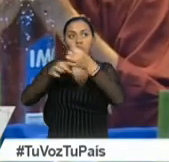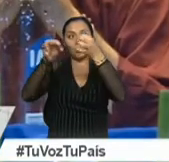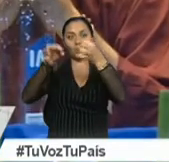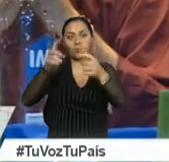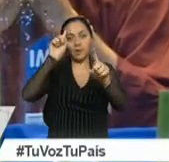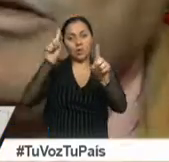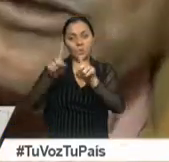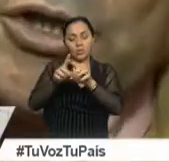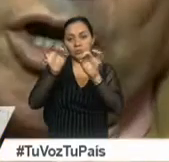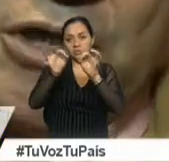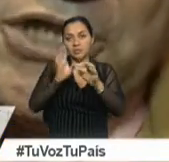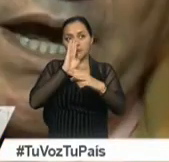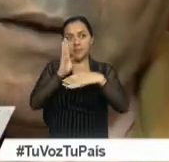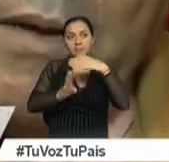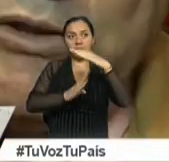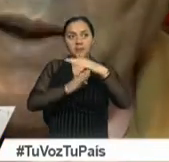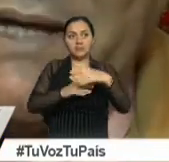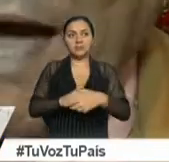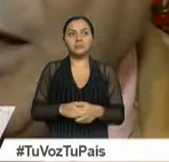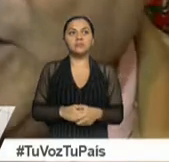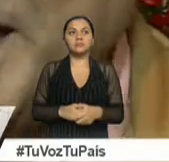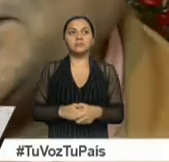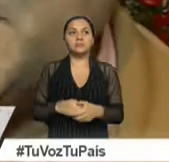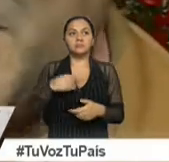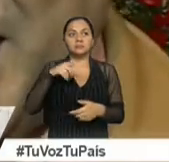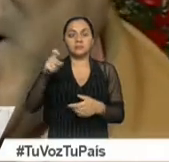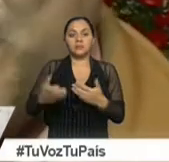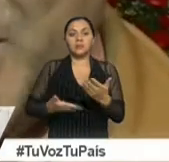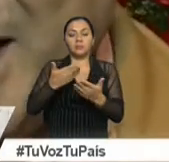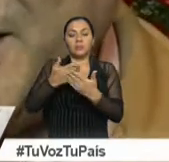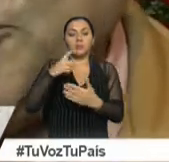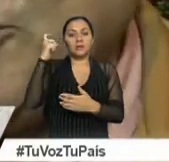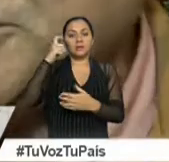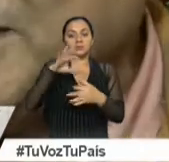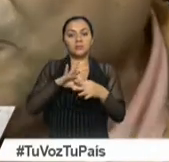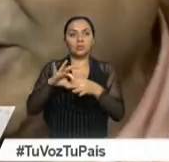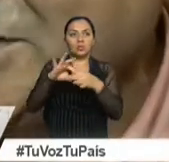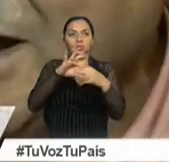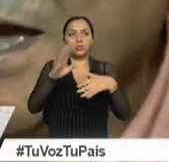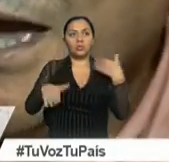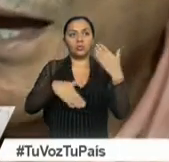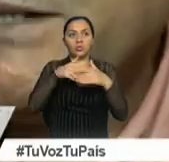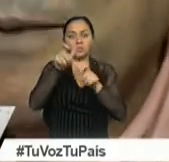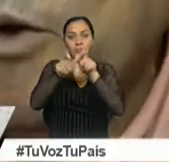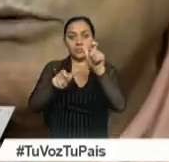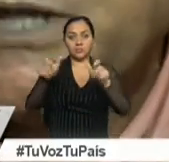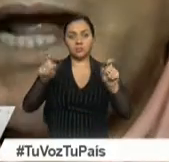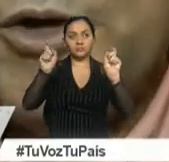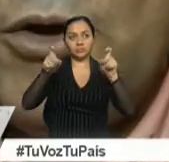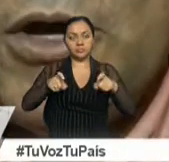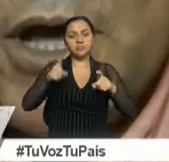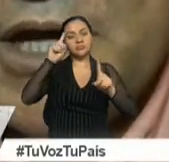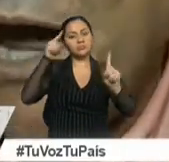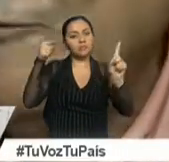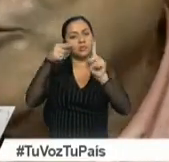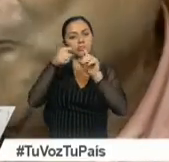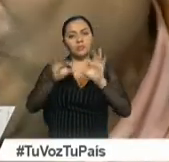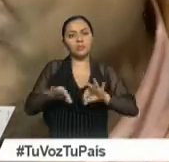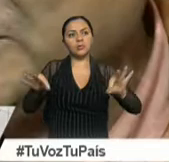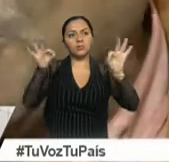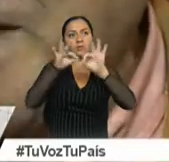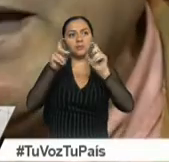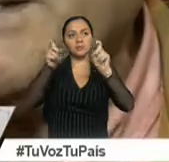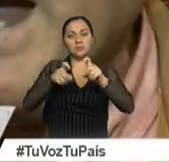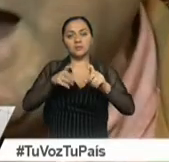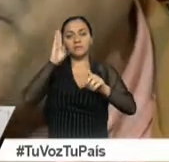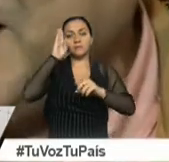de paz. Nosotros hemos planteado la necesidad de la unidad de todos los sectores que estamos buscando que el futuro de